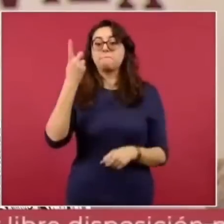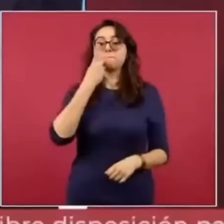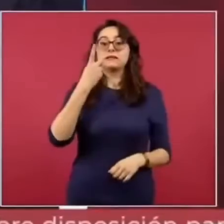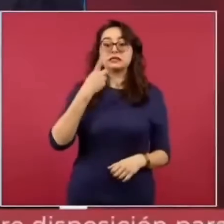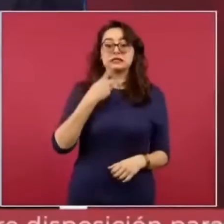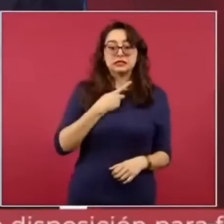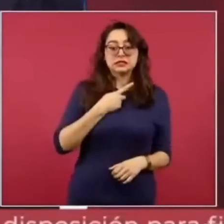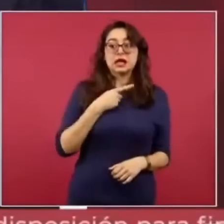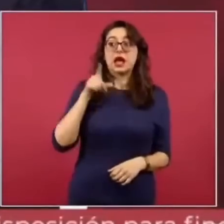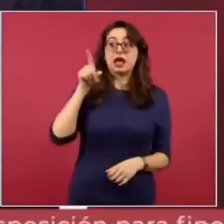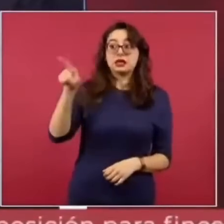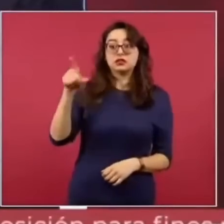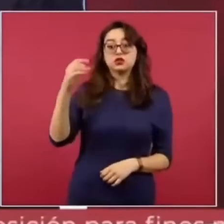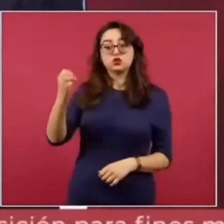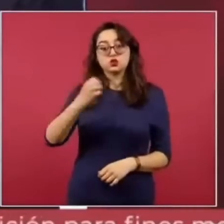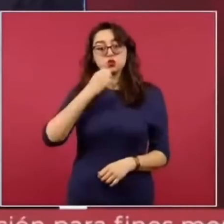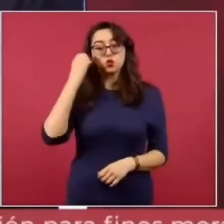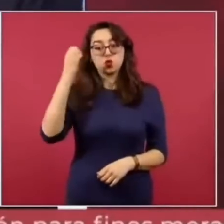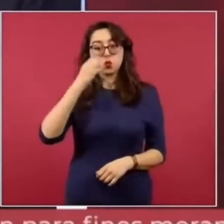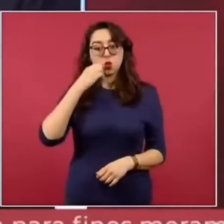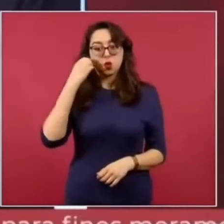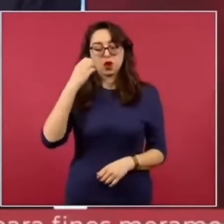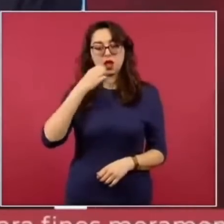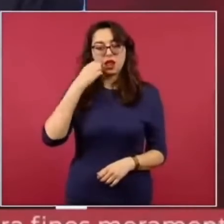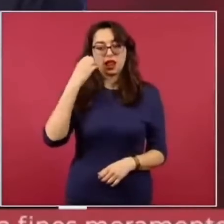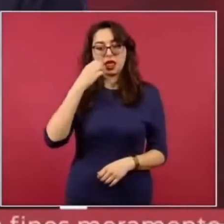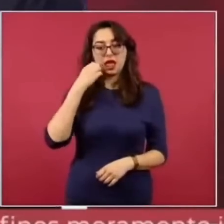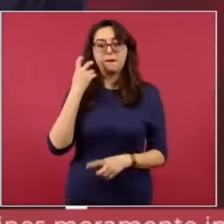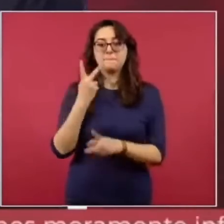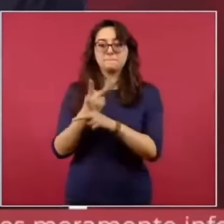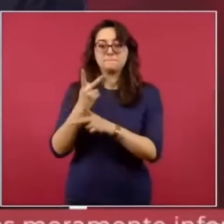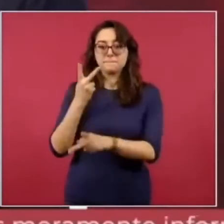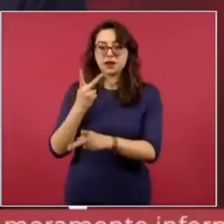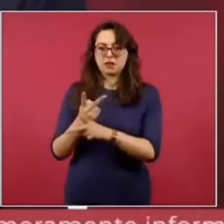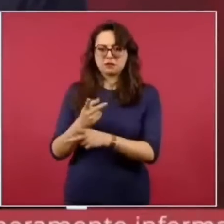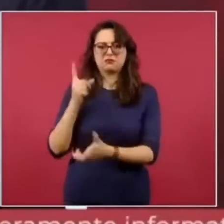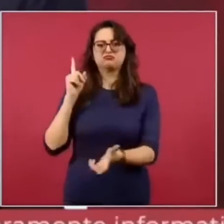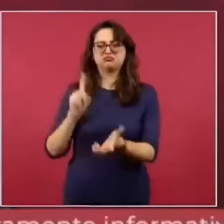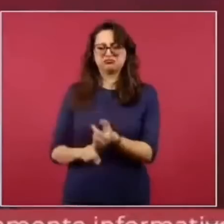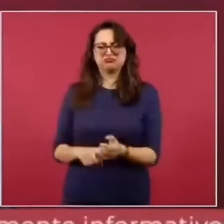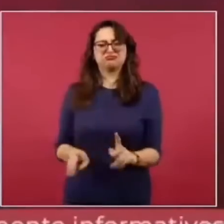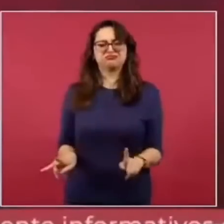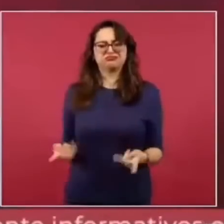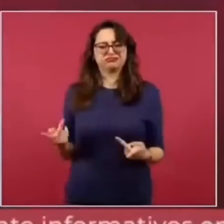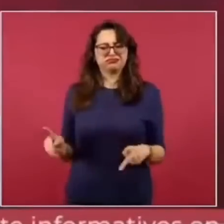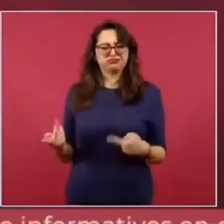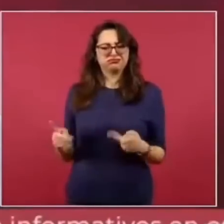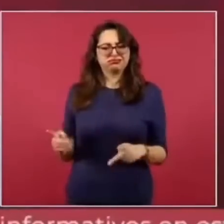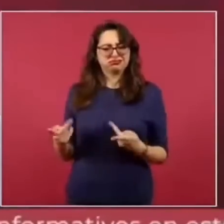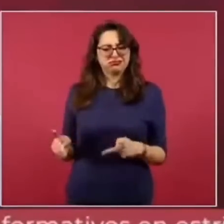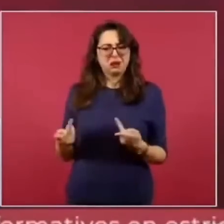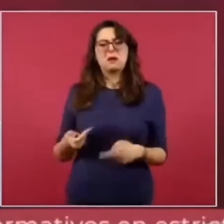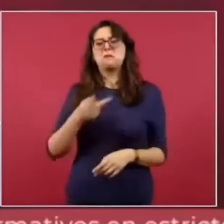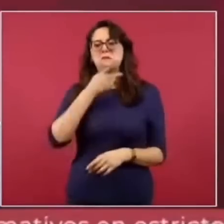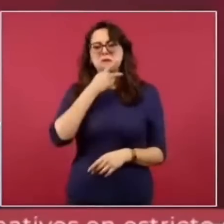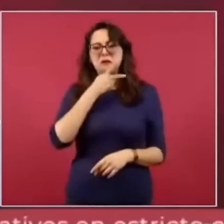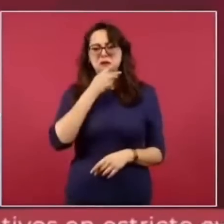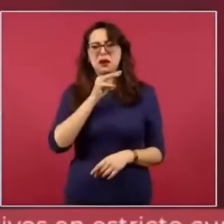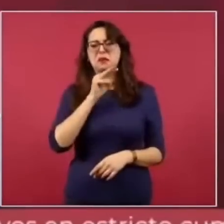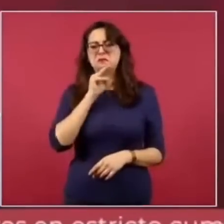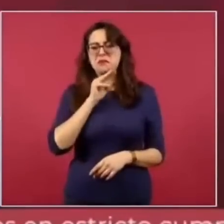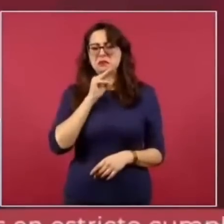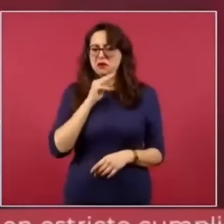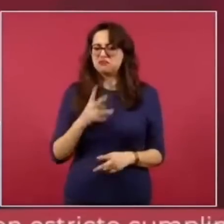son de educación media, se venden vapeadores y hay padres y madres de familia que llevan en sus